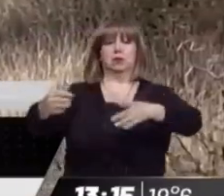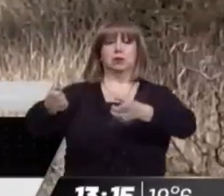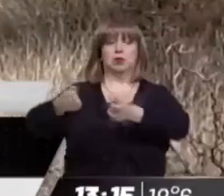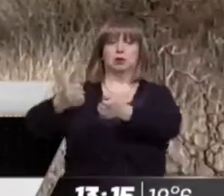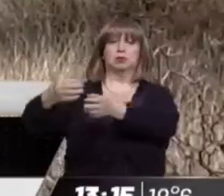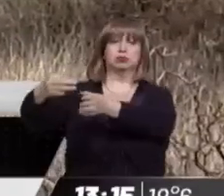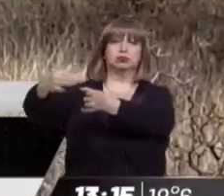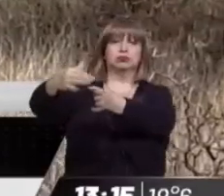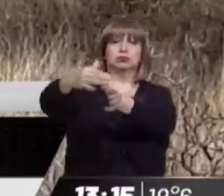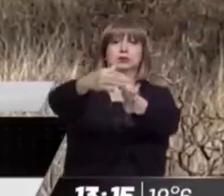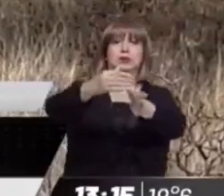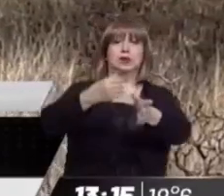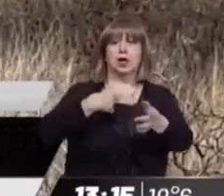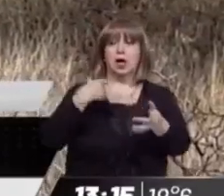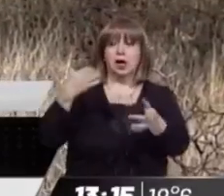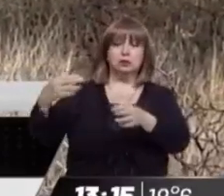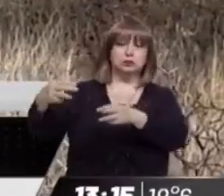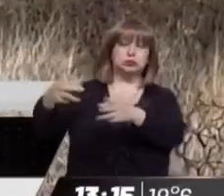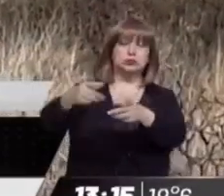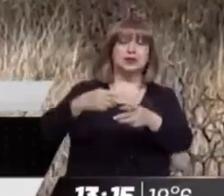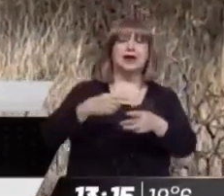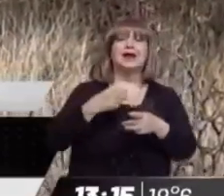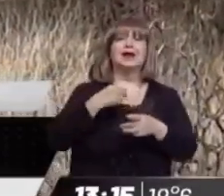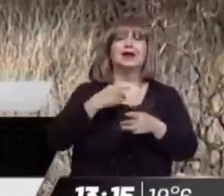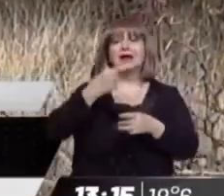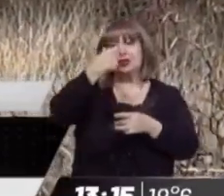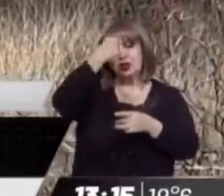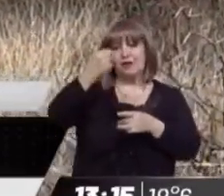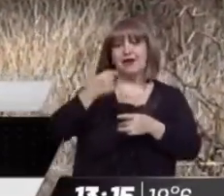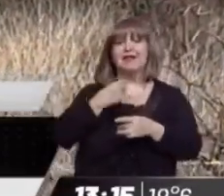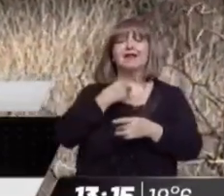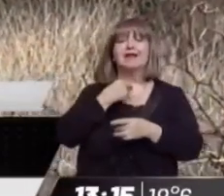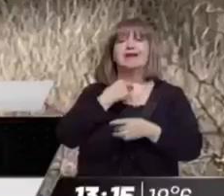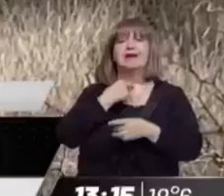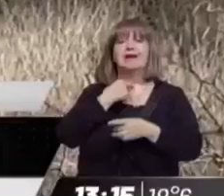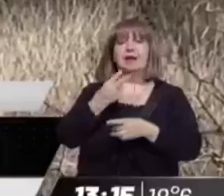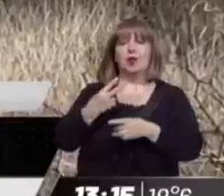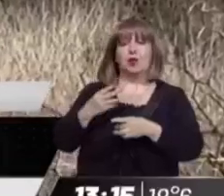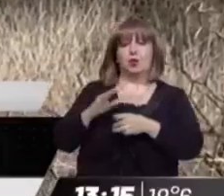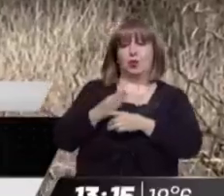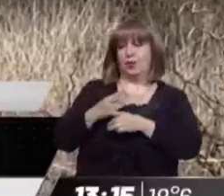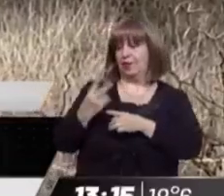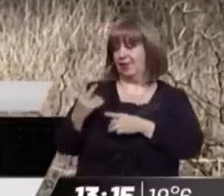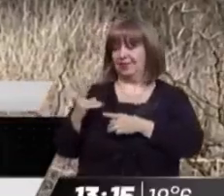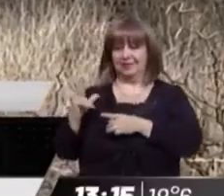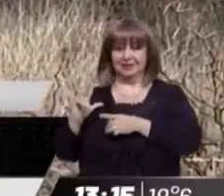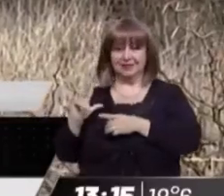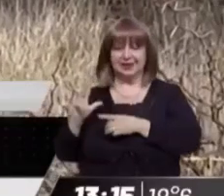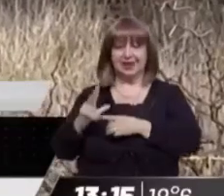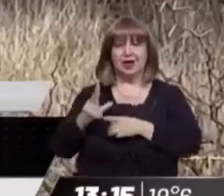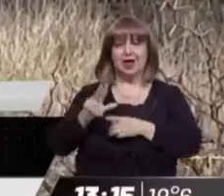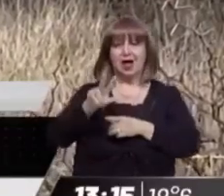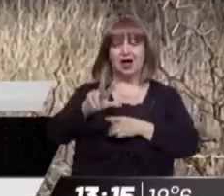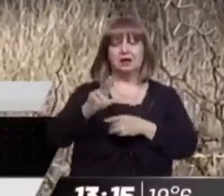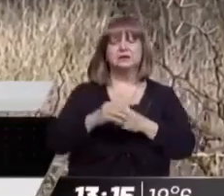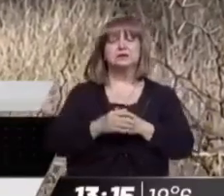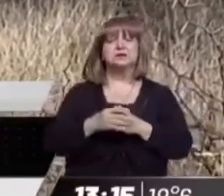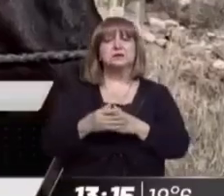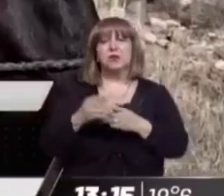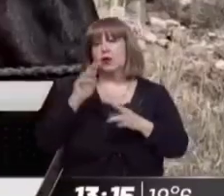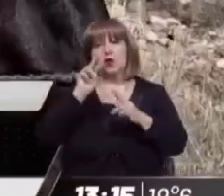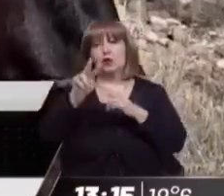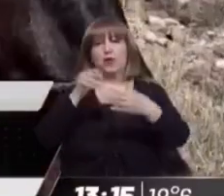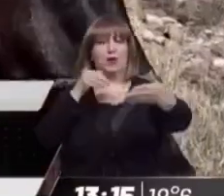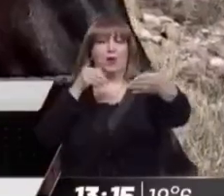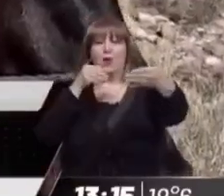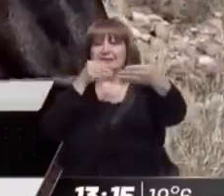caballos y se los tragó y venía con una nena chiquita y y la novia Pero hay algunas personas que nos dicen que hay animales en la calle en